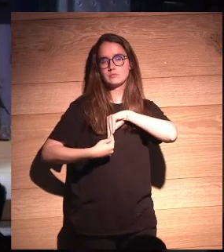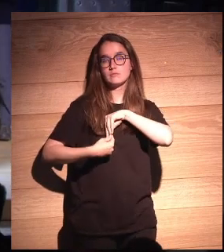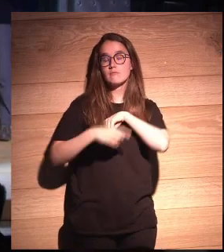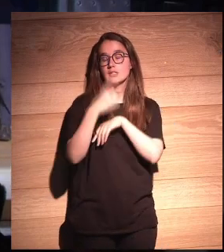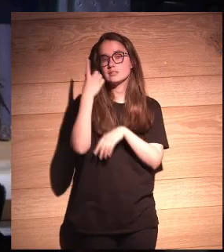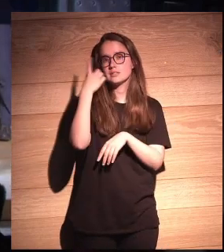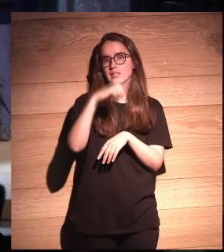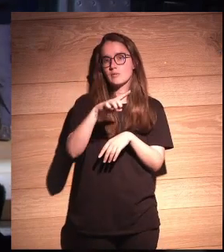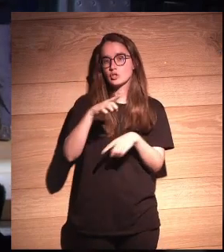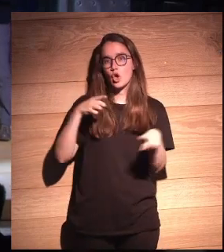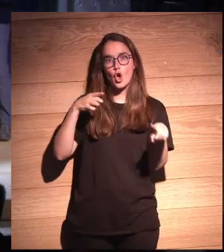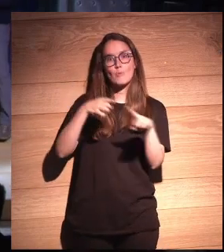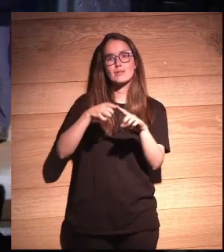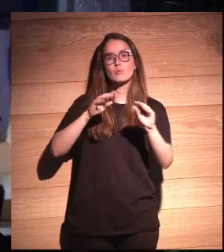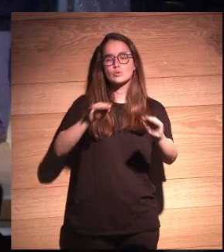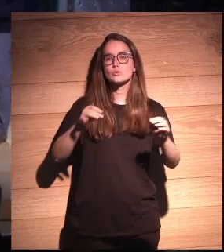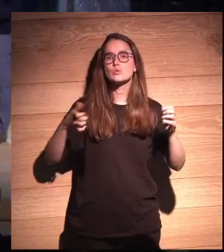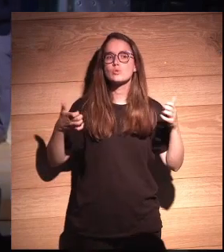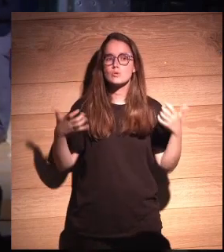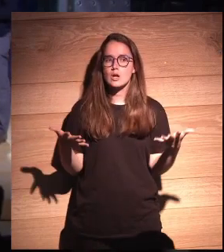teniendo en cuenta sus intenciones finales.